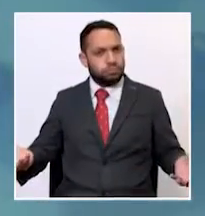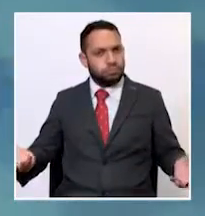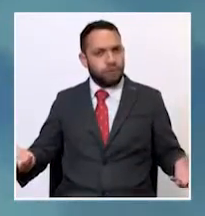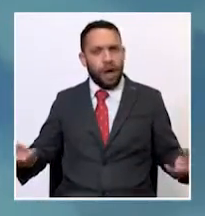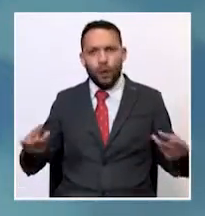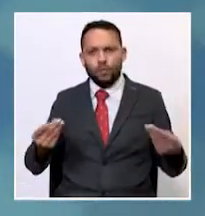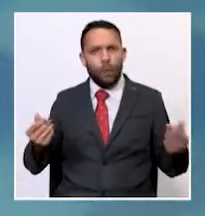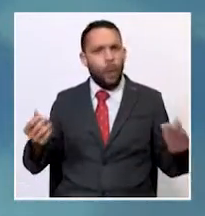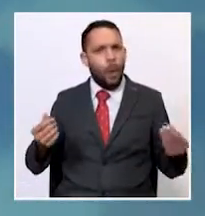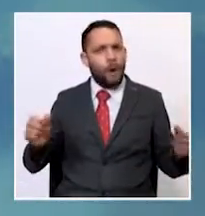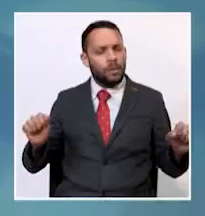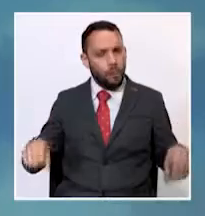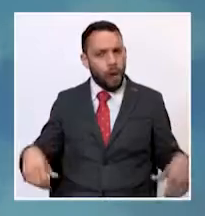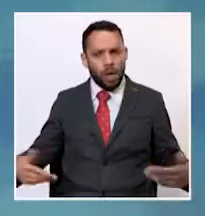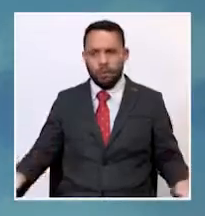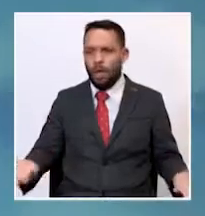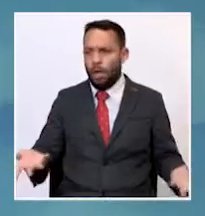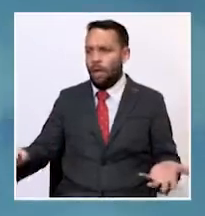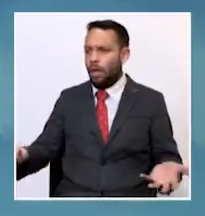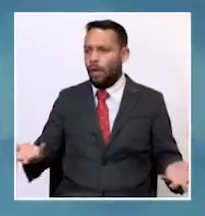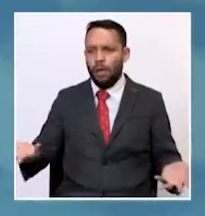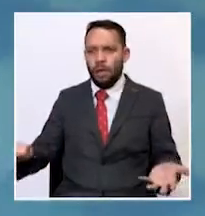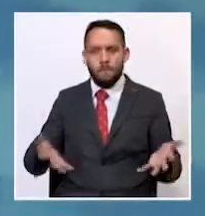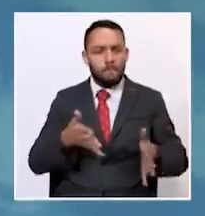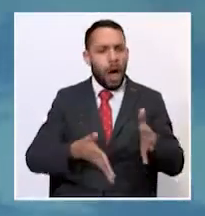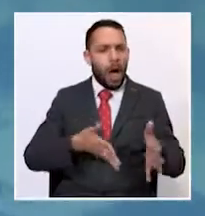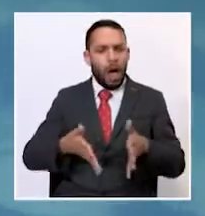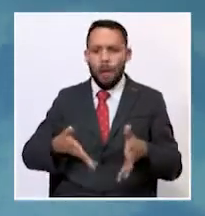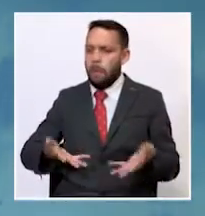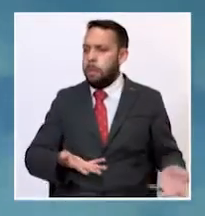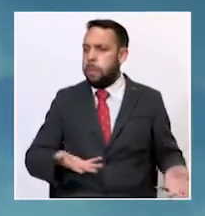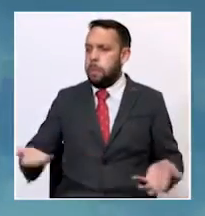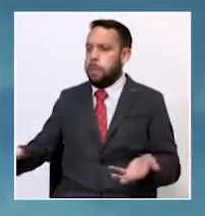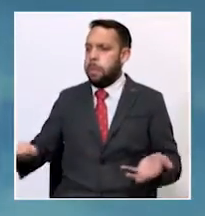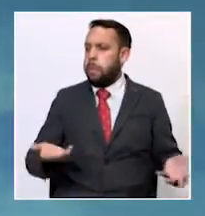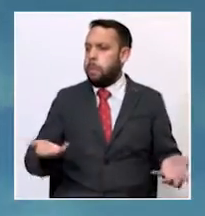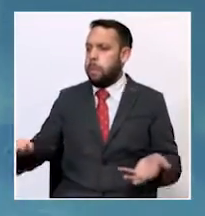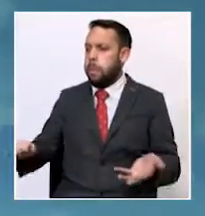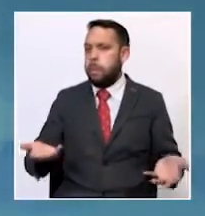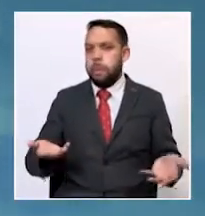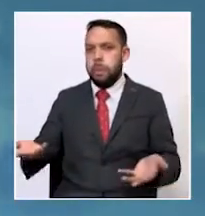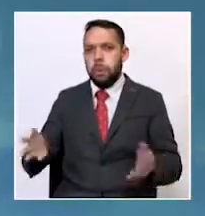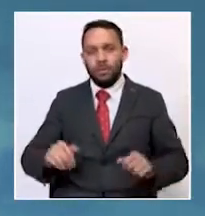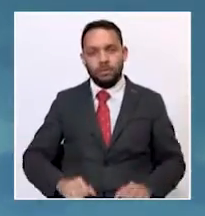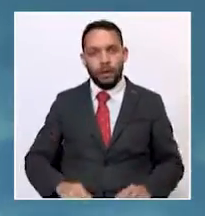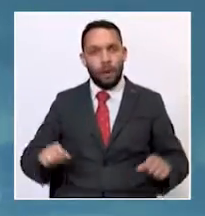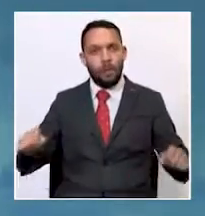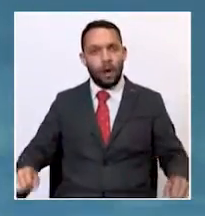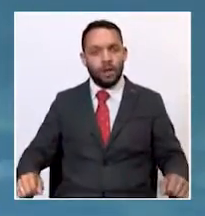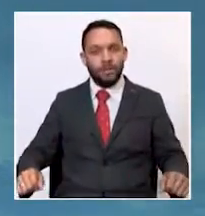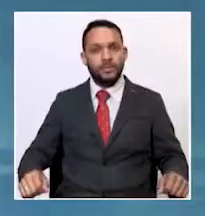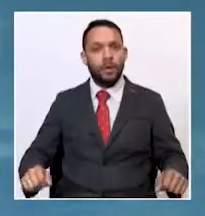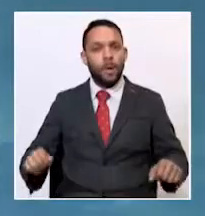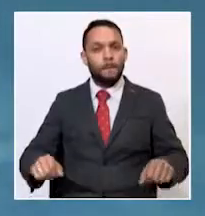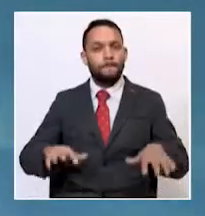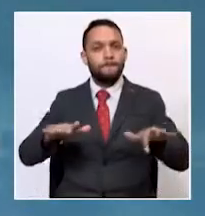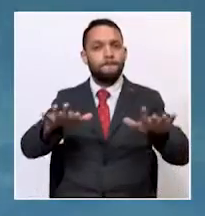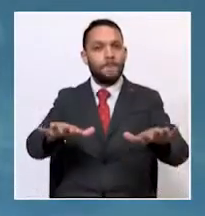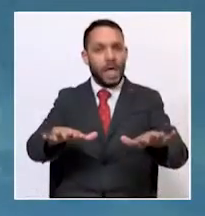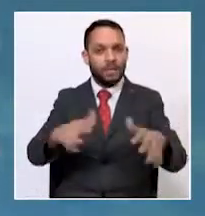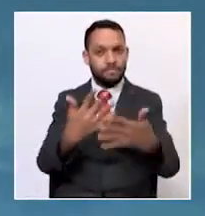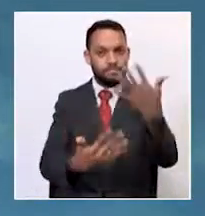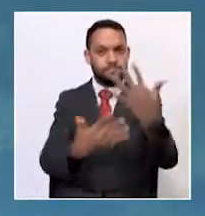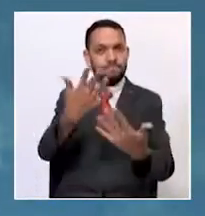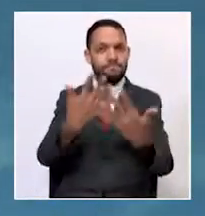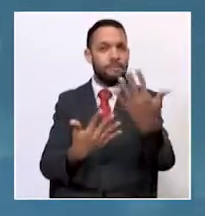cómo lo logra manipular, cómo logra él extender sus extremidades con esa facilidad.